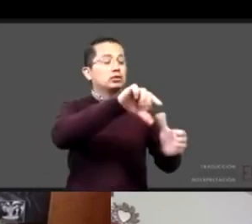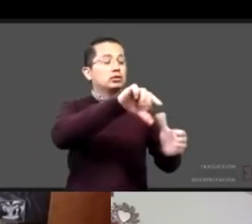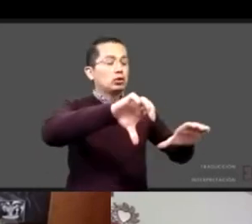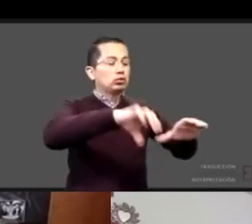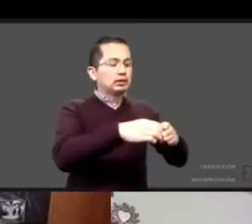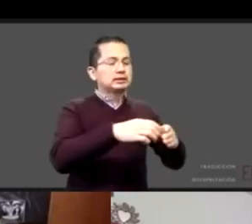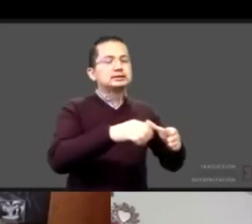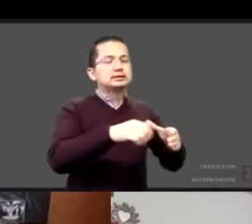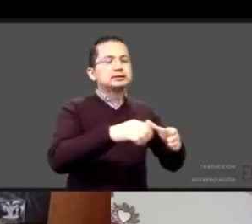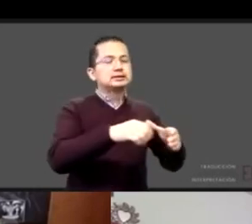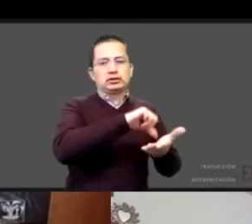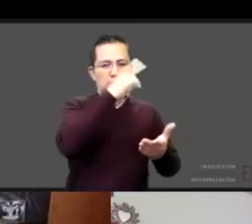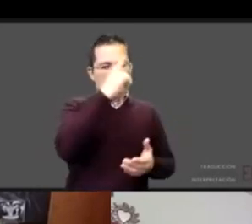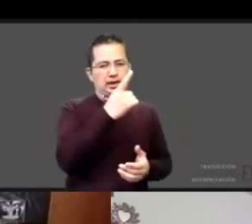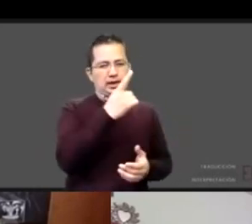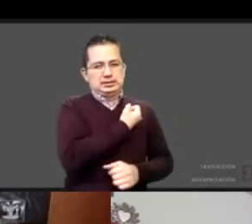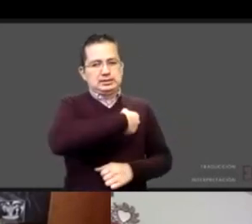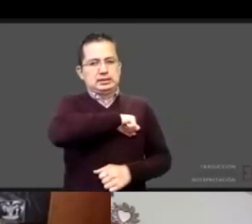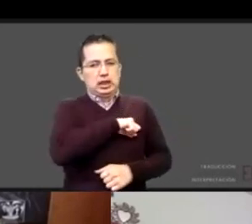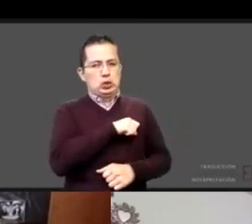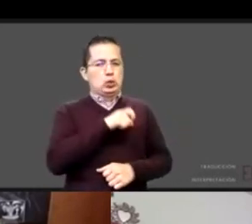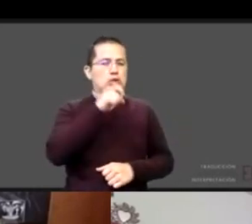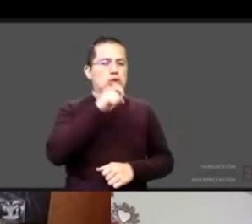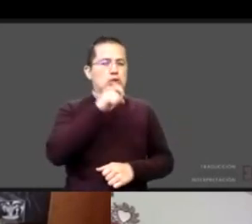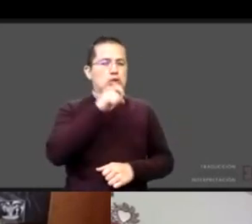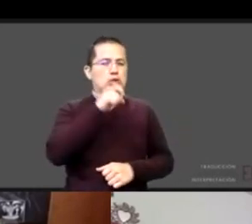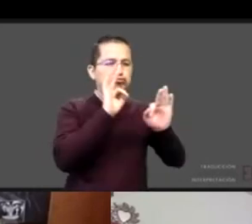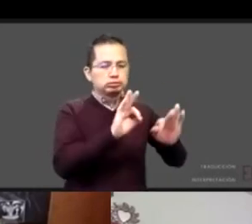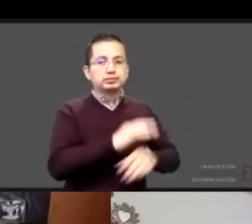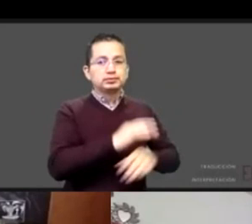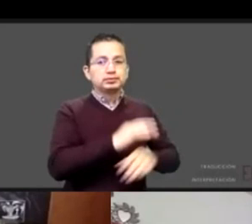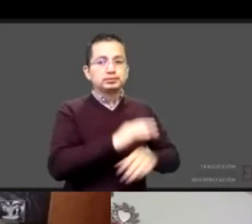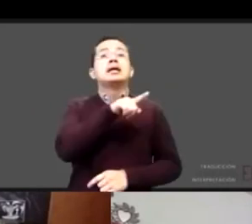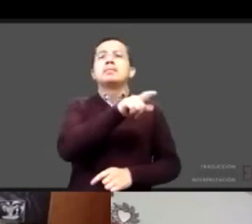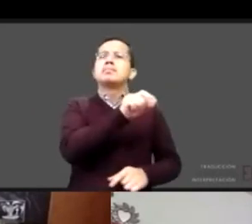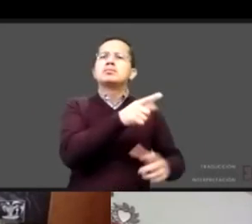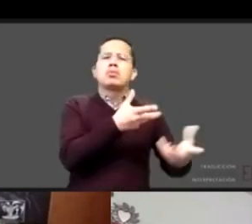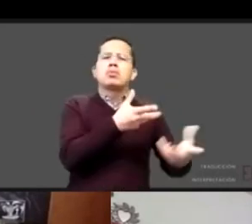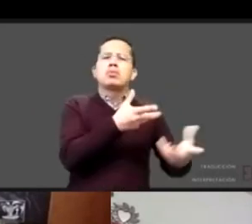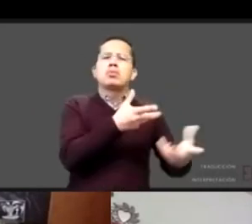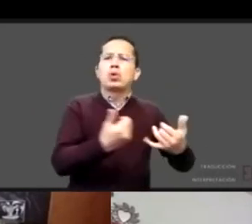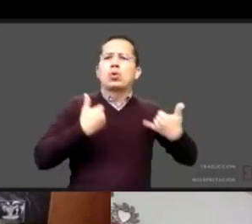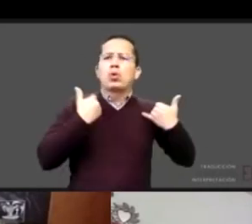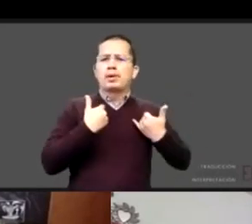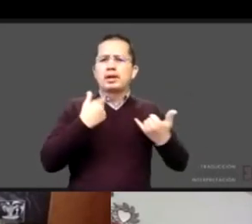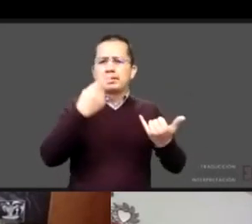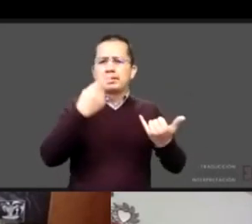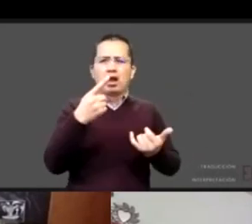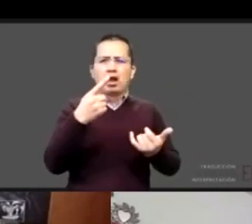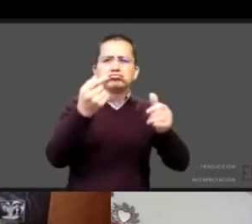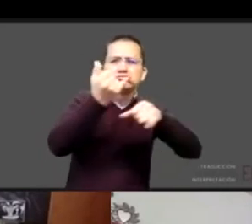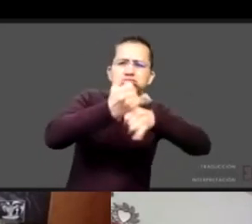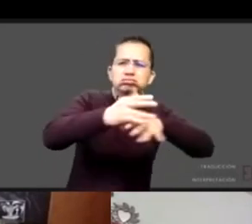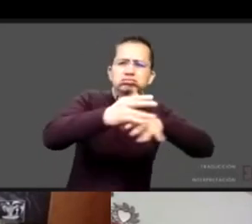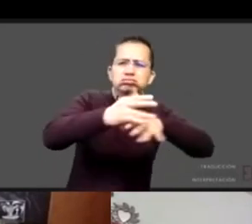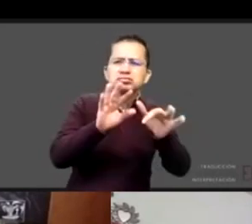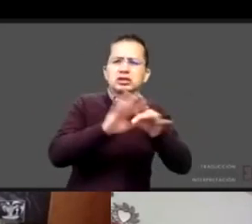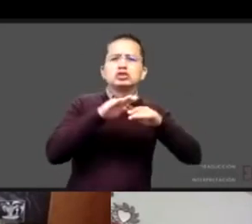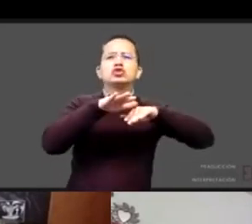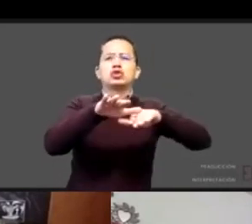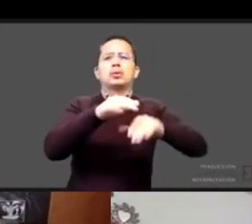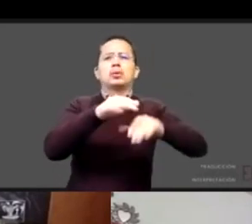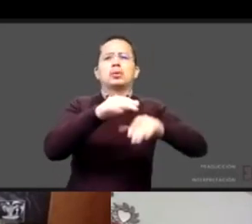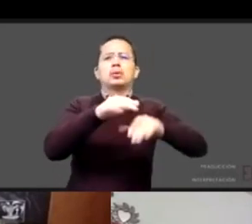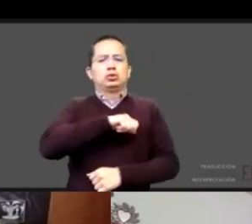trabaja en una red fabulosa con jóvenes que hacen promoción de salud sexual y reproductiva. Estamos también con Jesús